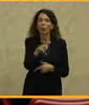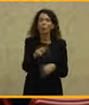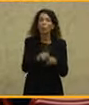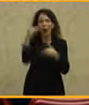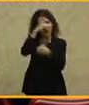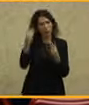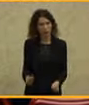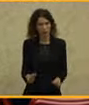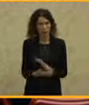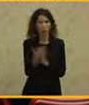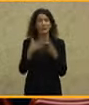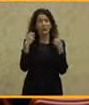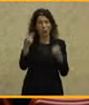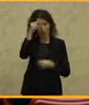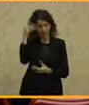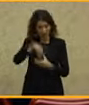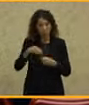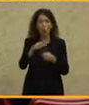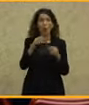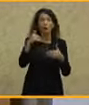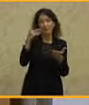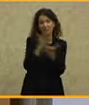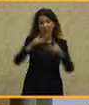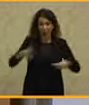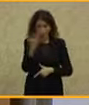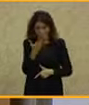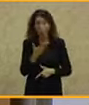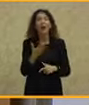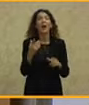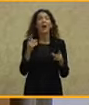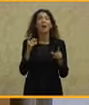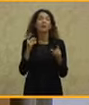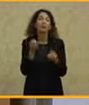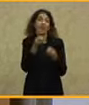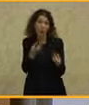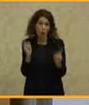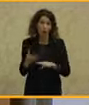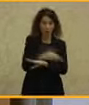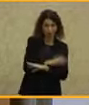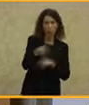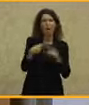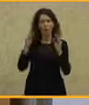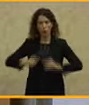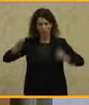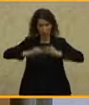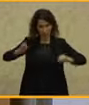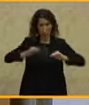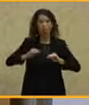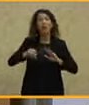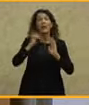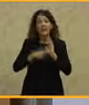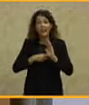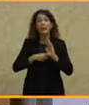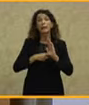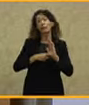tener una atención especial a la salud mental en las aulas y hacer diagnóstico precoz y también formación. Hay que adecuar nuestro ordenamiento